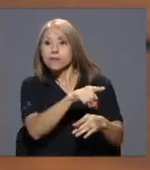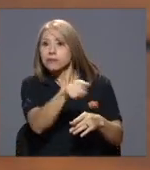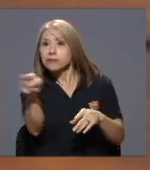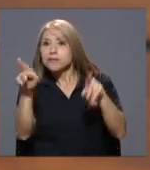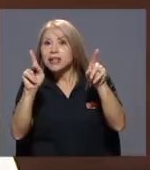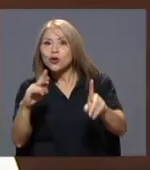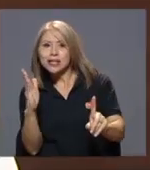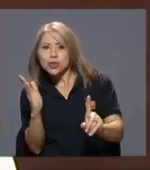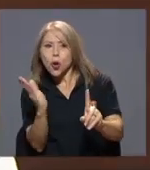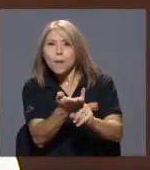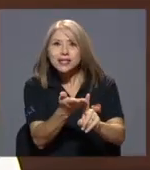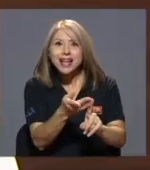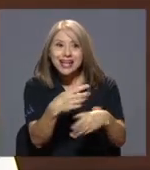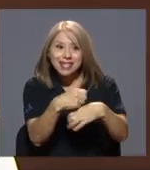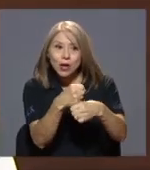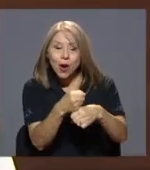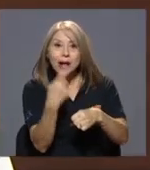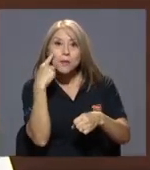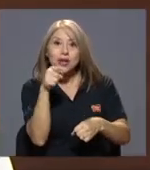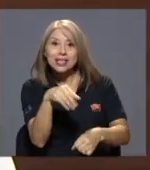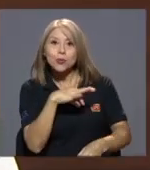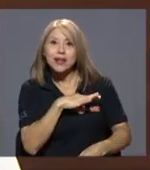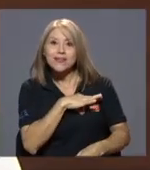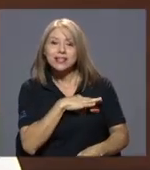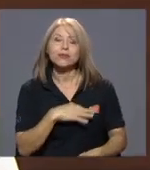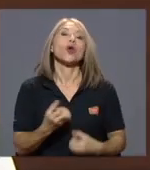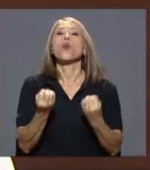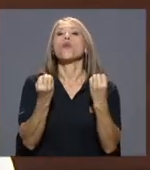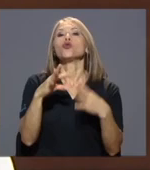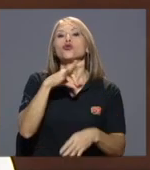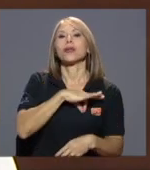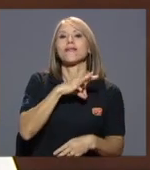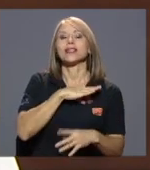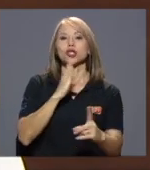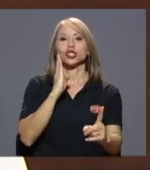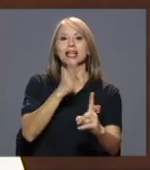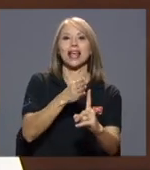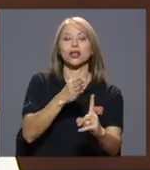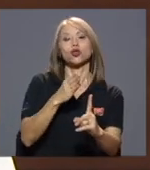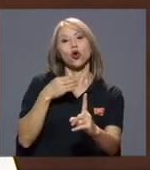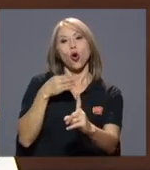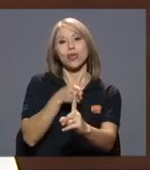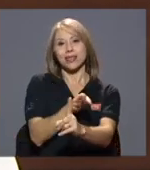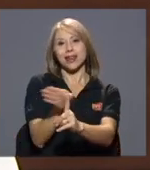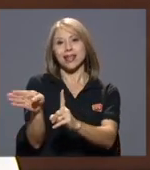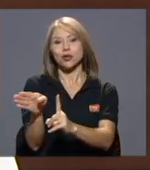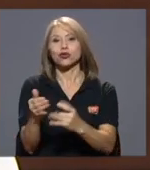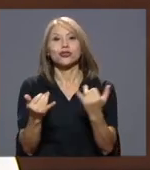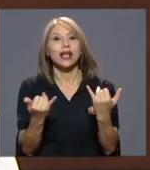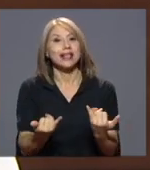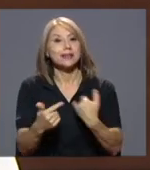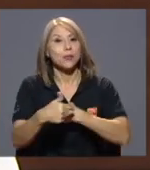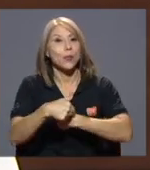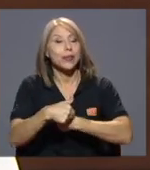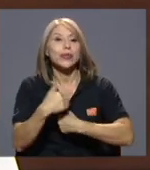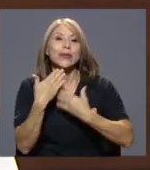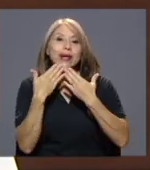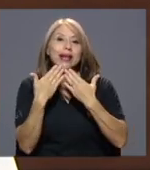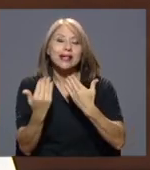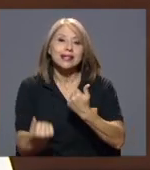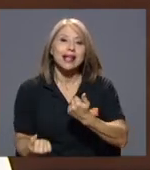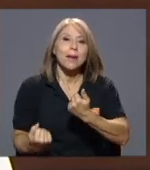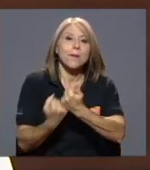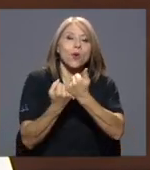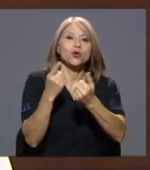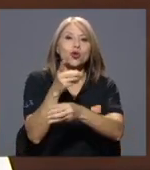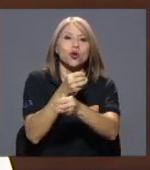beneficiar? Bueno, hay muchos beneficios directos o indirectos. En este momento, gracias al apoyo de algunos, de una